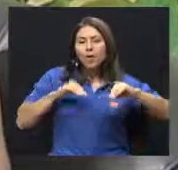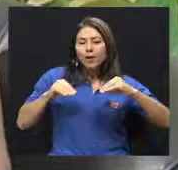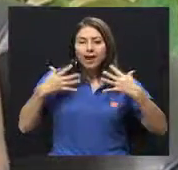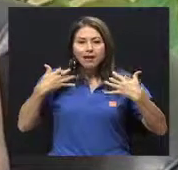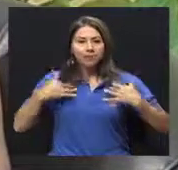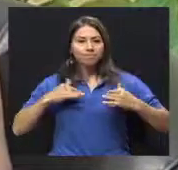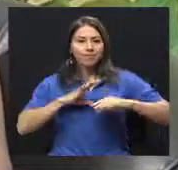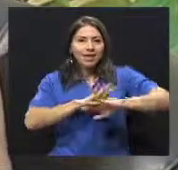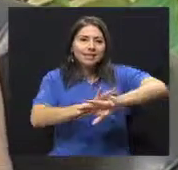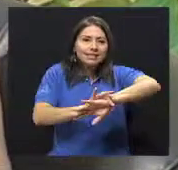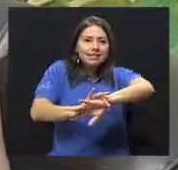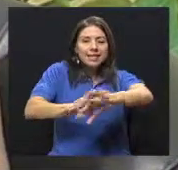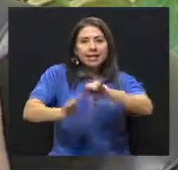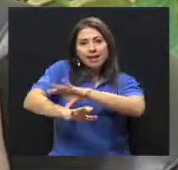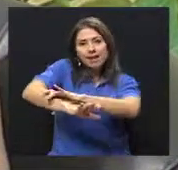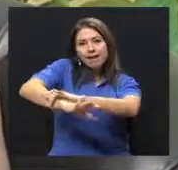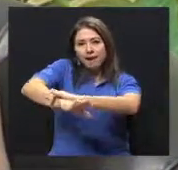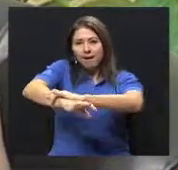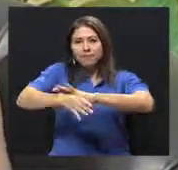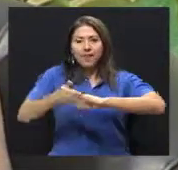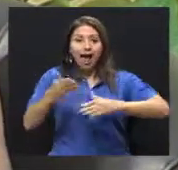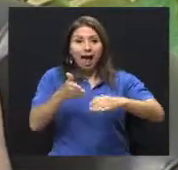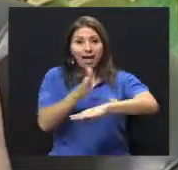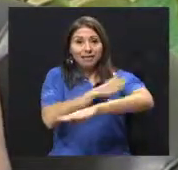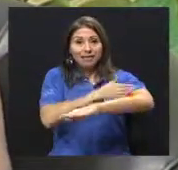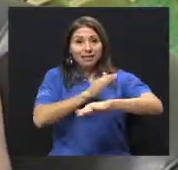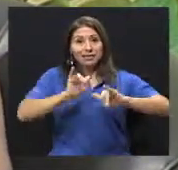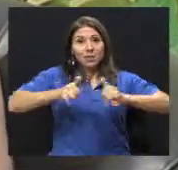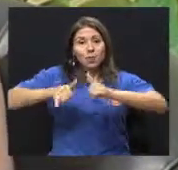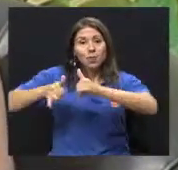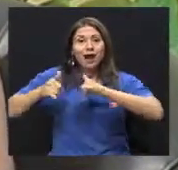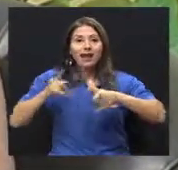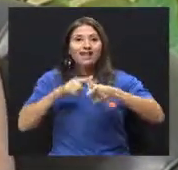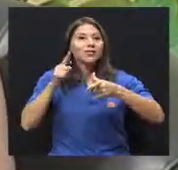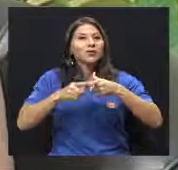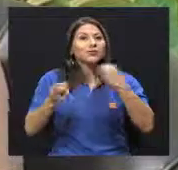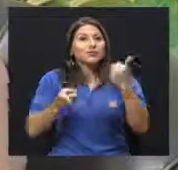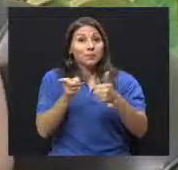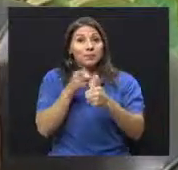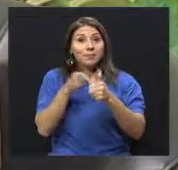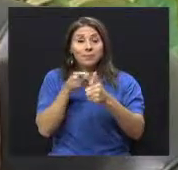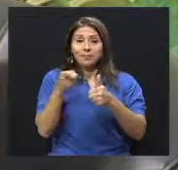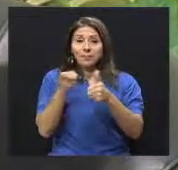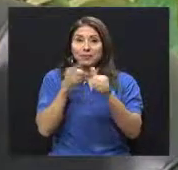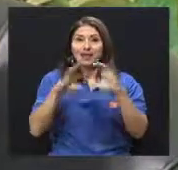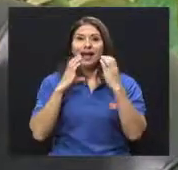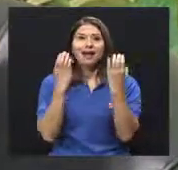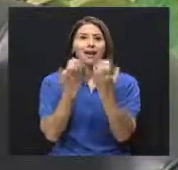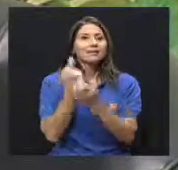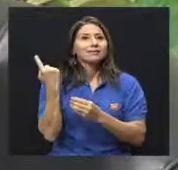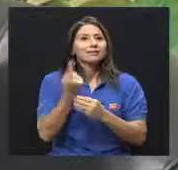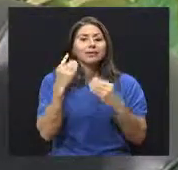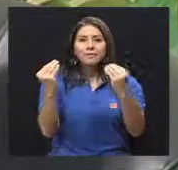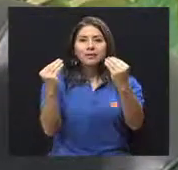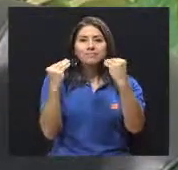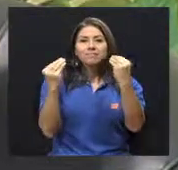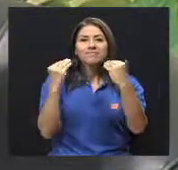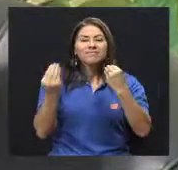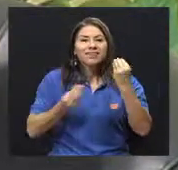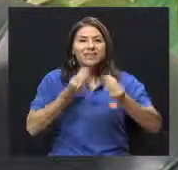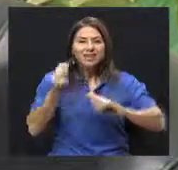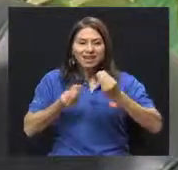estiramientos para antes de jugar ese juego. Entonces, lo que nos hace en la primera clase siempre enseñar